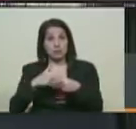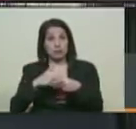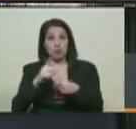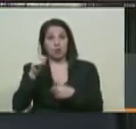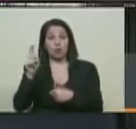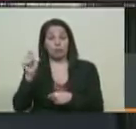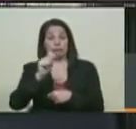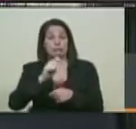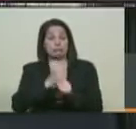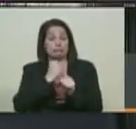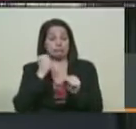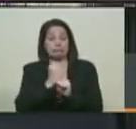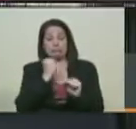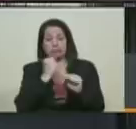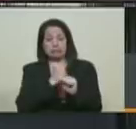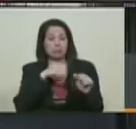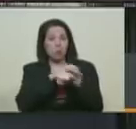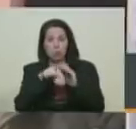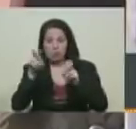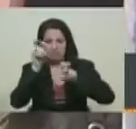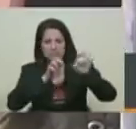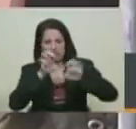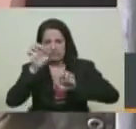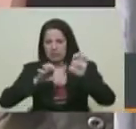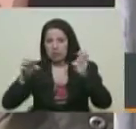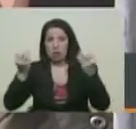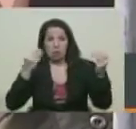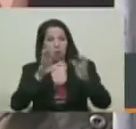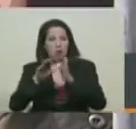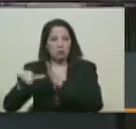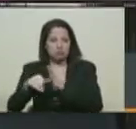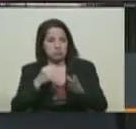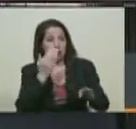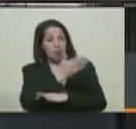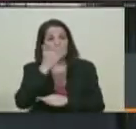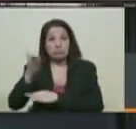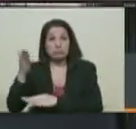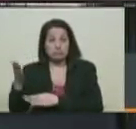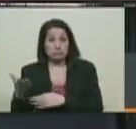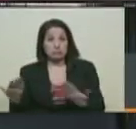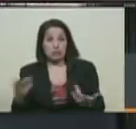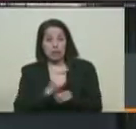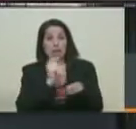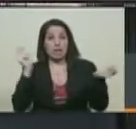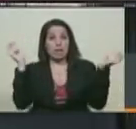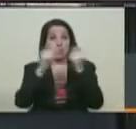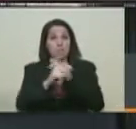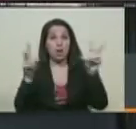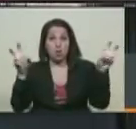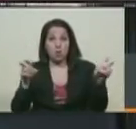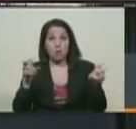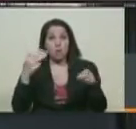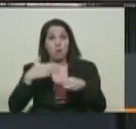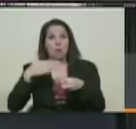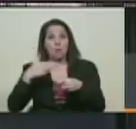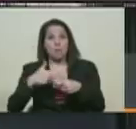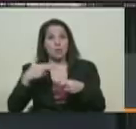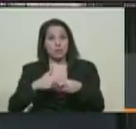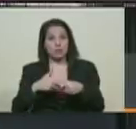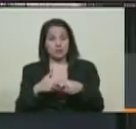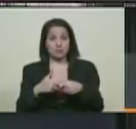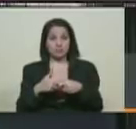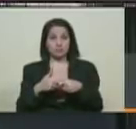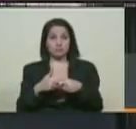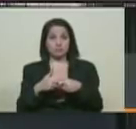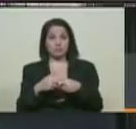allí fajado contra la corrupción, junto a la clase obrera, luchando por recuperar y transformar nuestra PDVSA. Así que Aristóbulo,